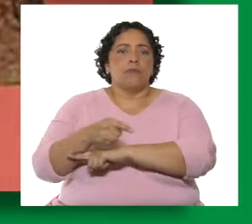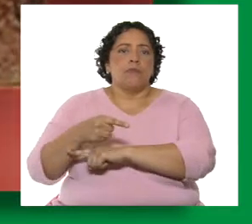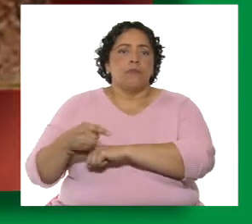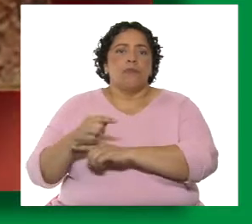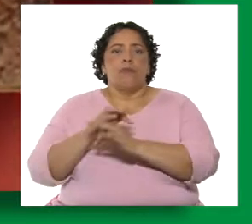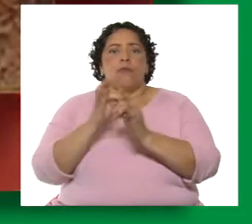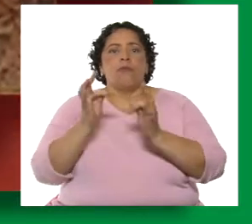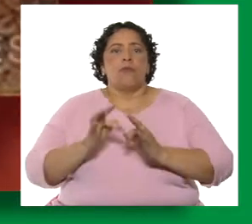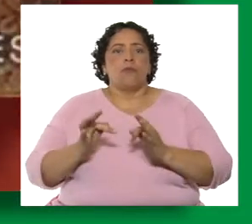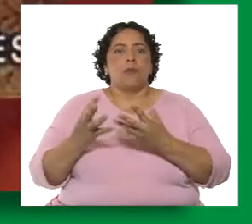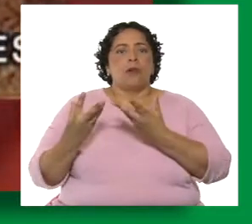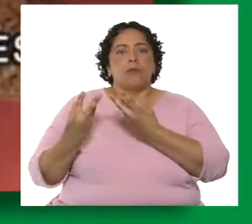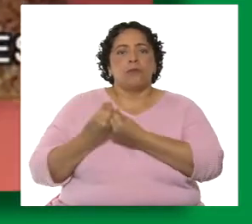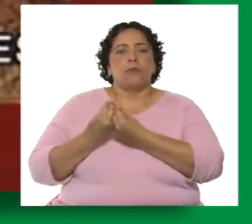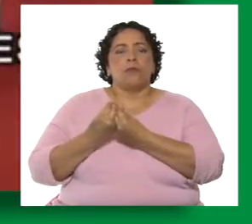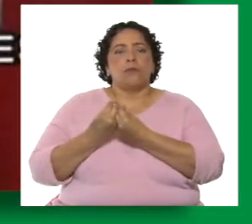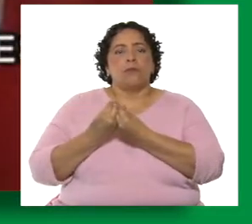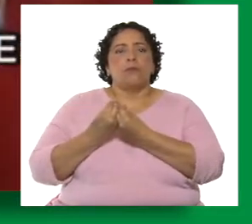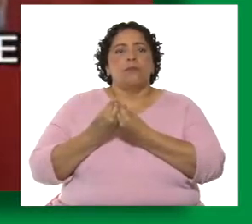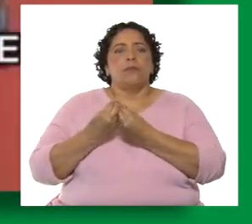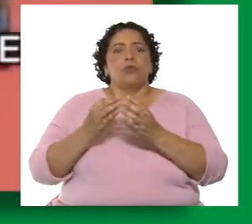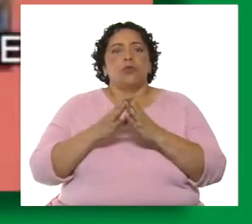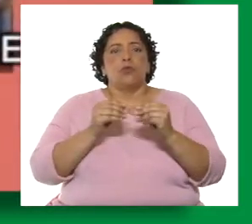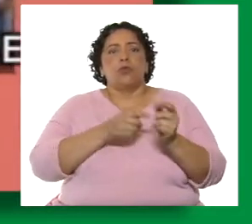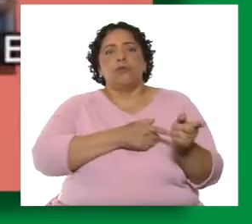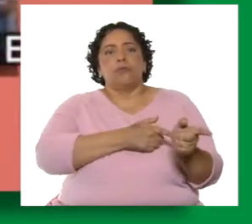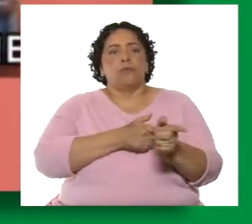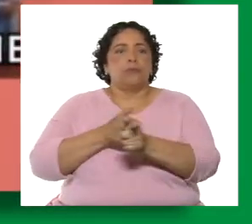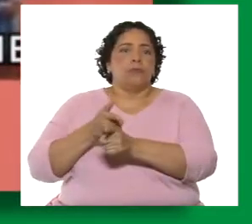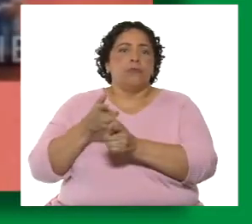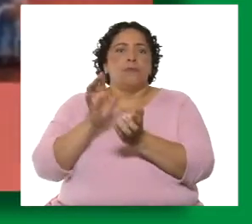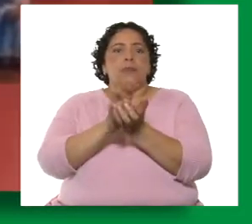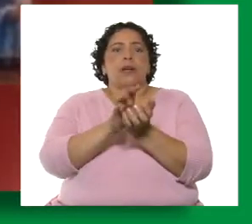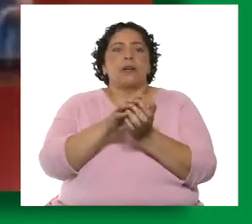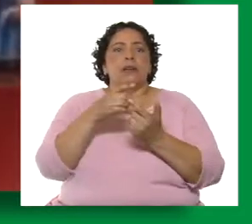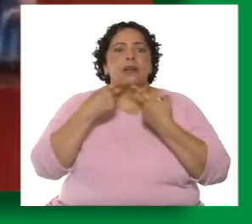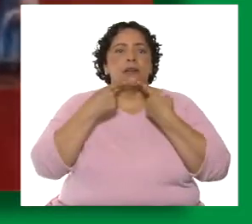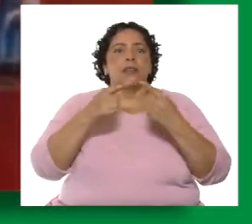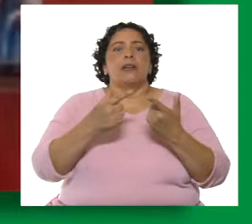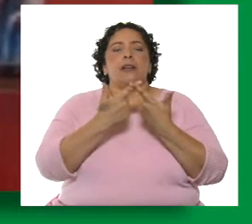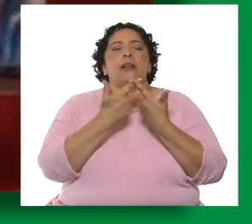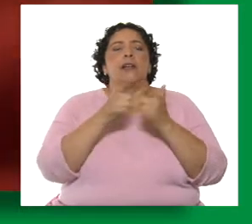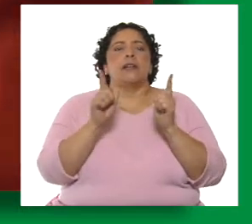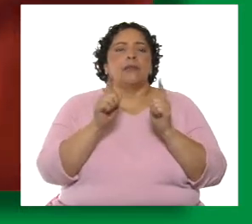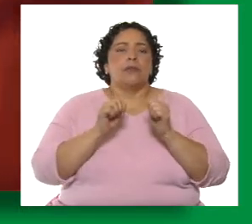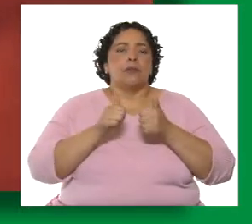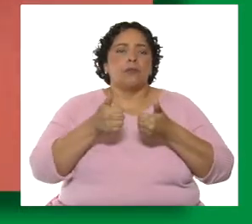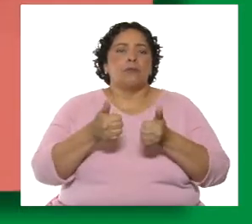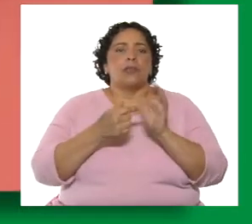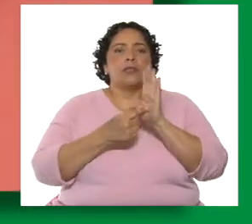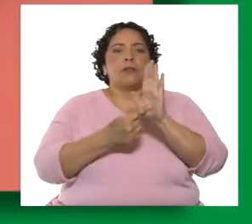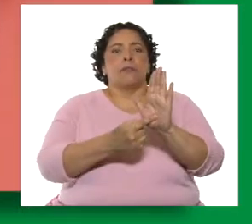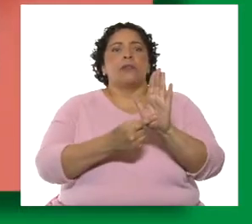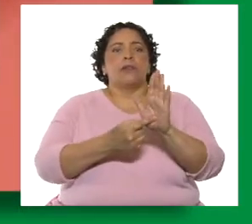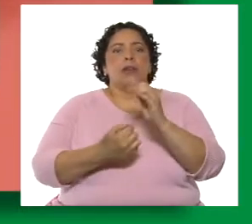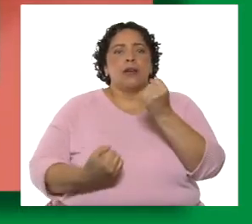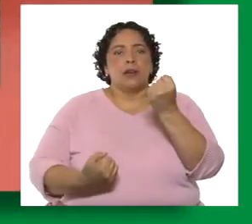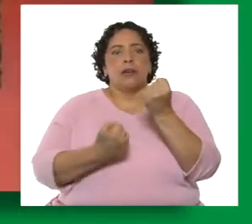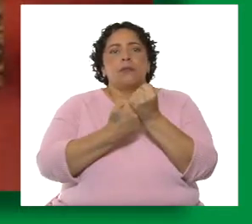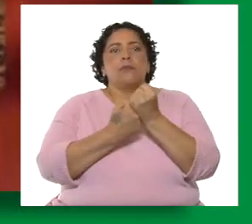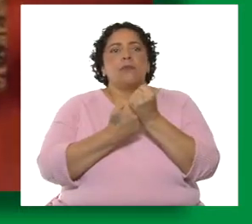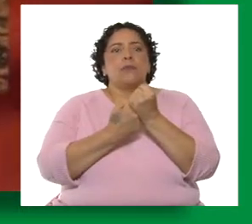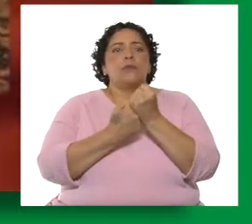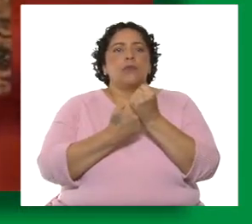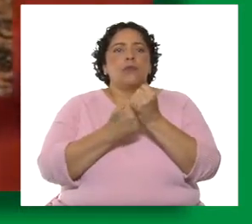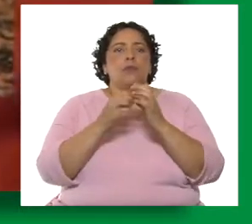Pascual Martínez y sus compinches son pasados por las armas. Margarita se declara isla libre y comienza a prestar su